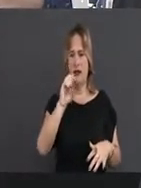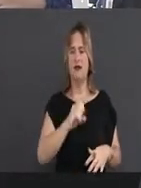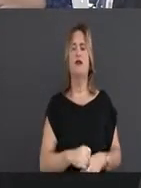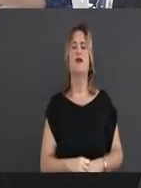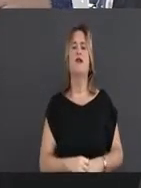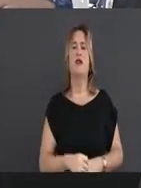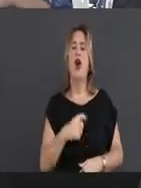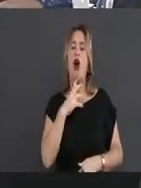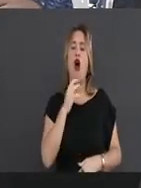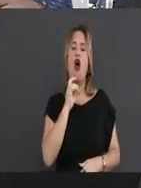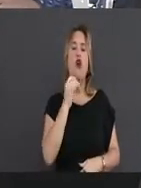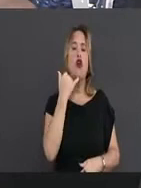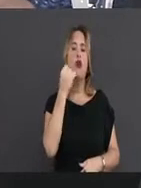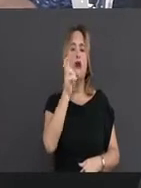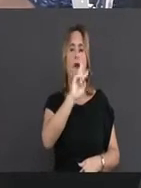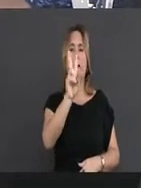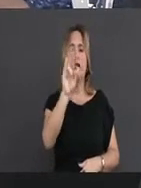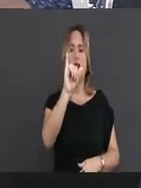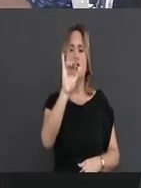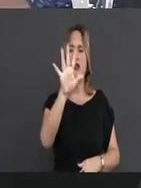58553709 o comuníquese por el